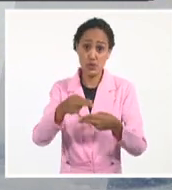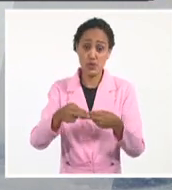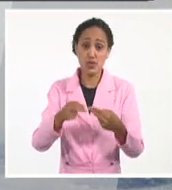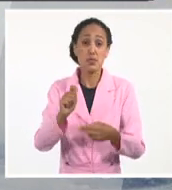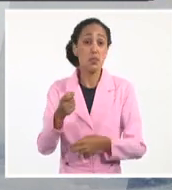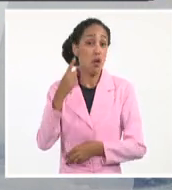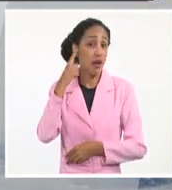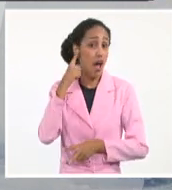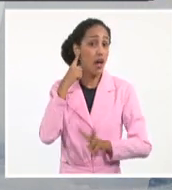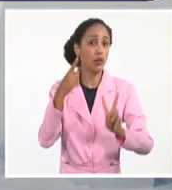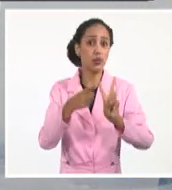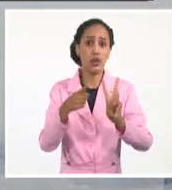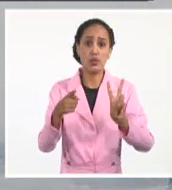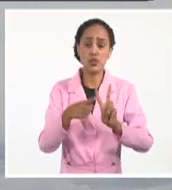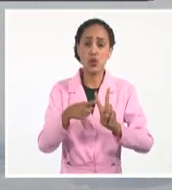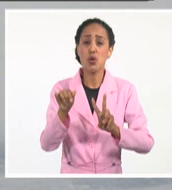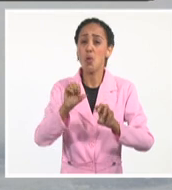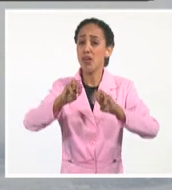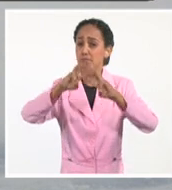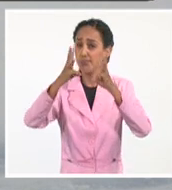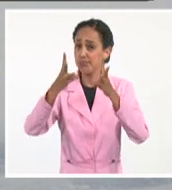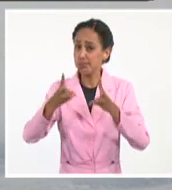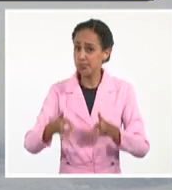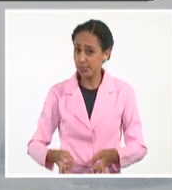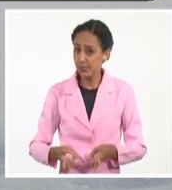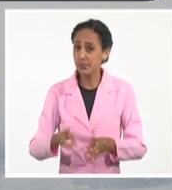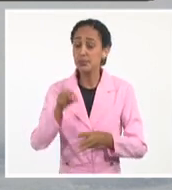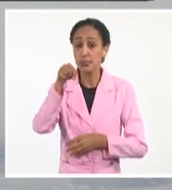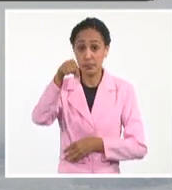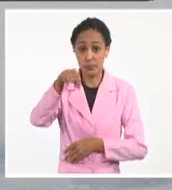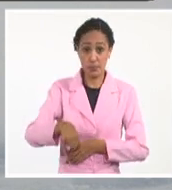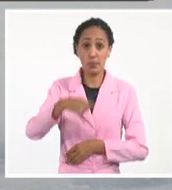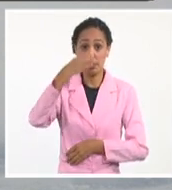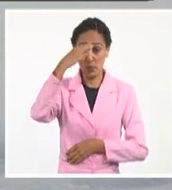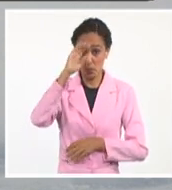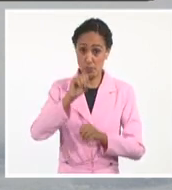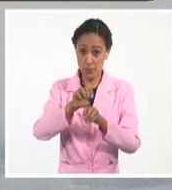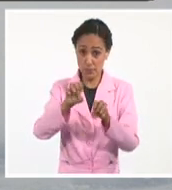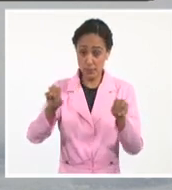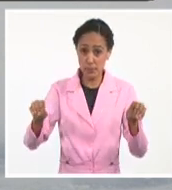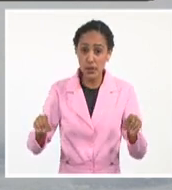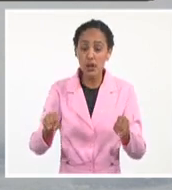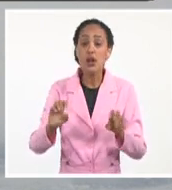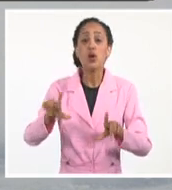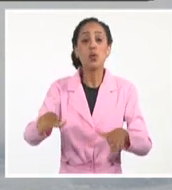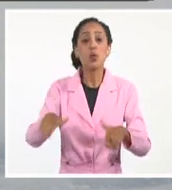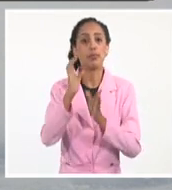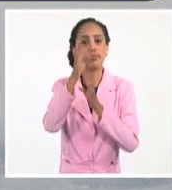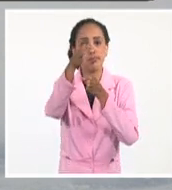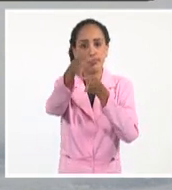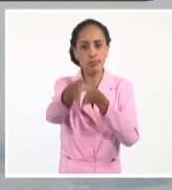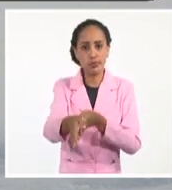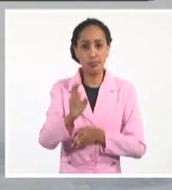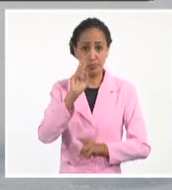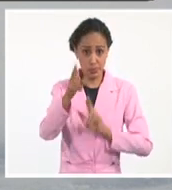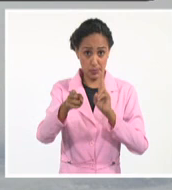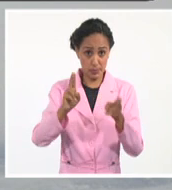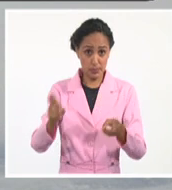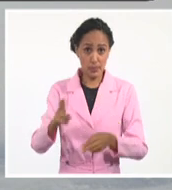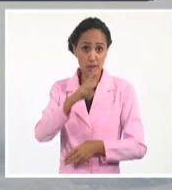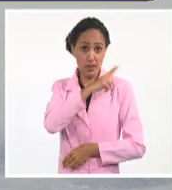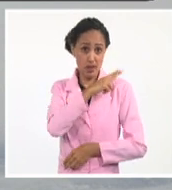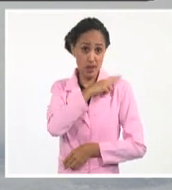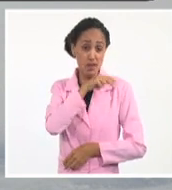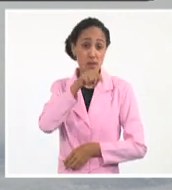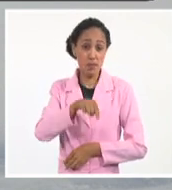comunicación y los perfiles oficiales de las redes sociales y cumplir disciplinadamente con las indicaciones impartidas por el